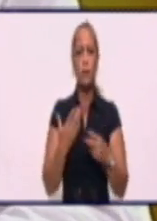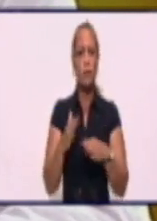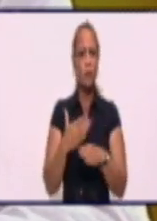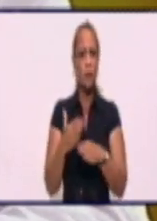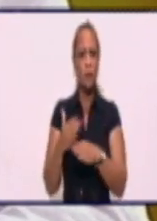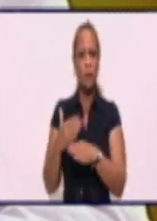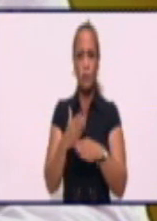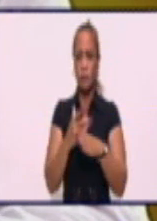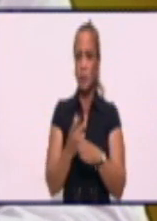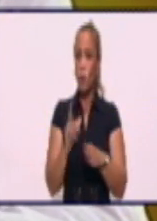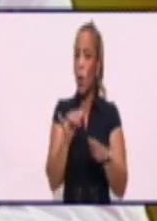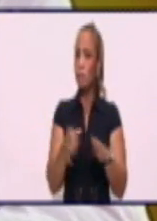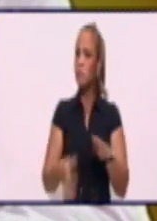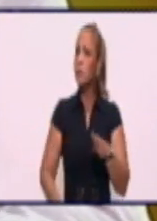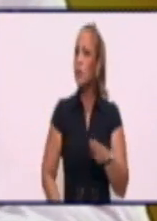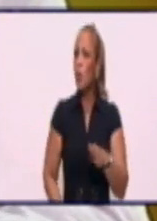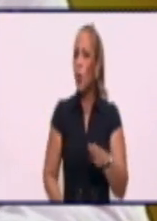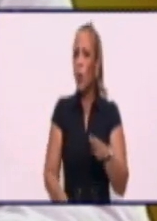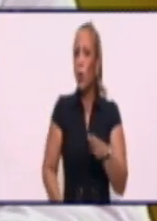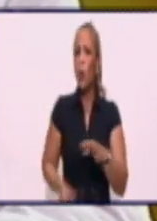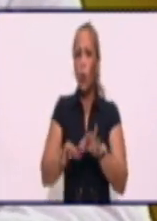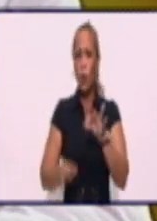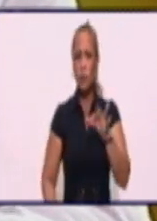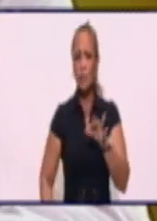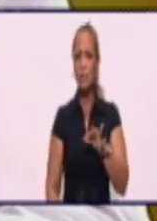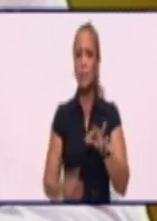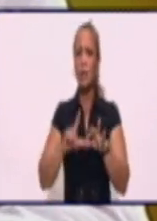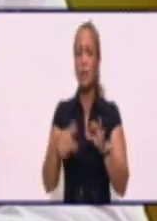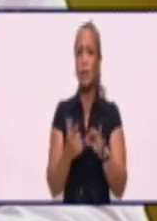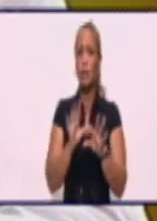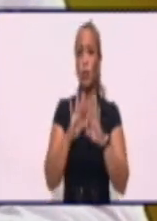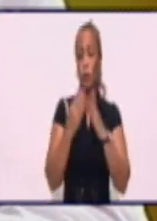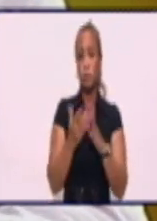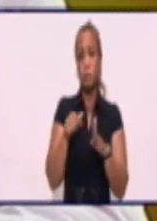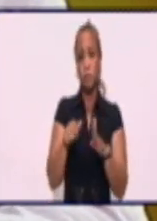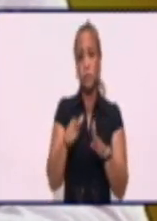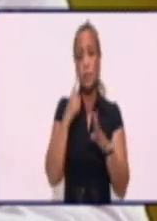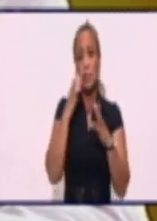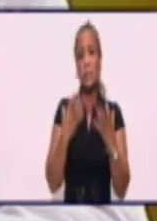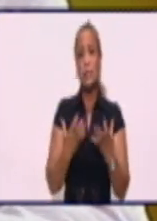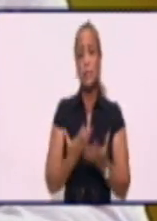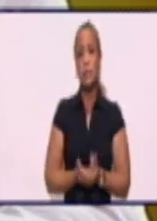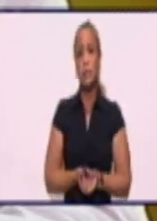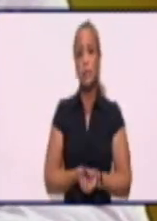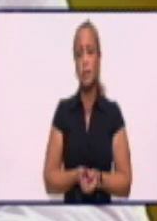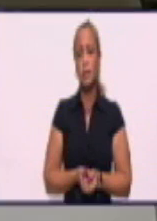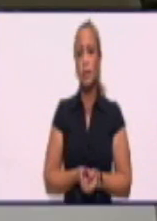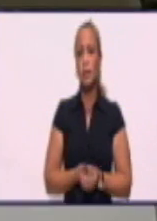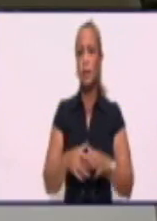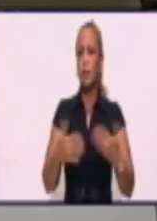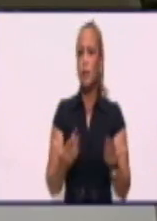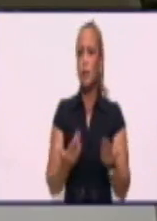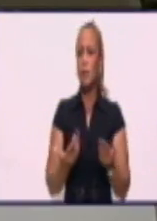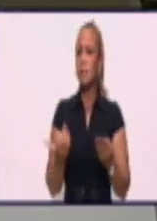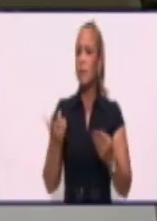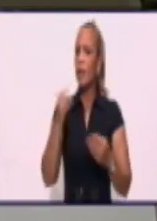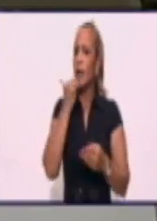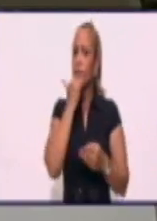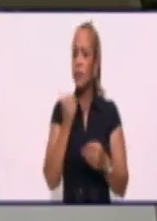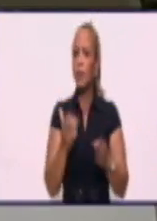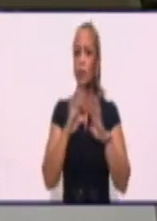de las sondas vesicales, sondas nasogástricas, y eso influye negativamente, sobre todo en